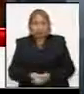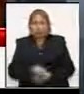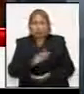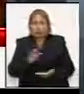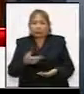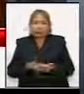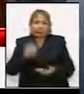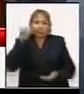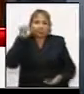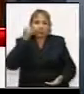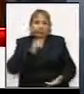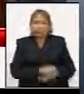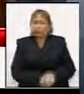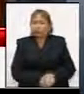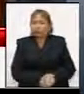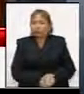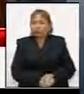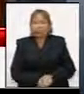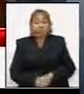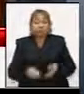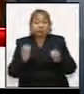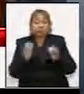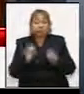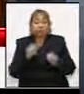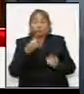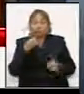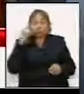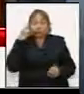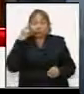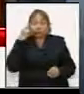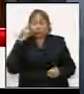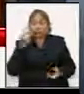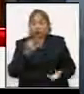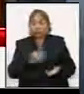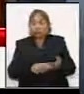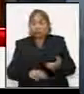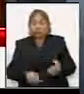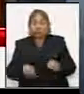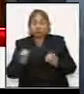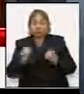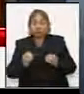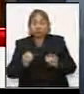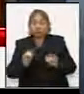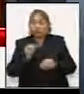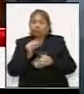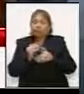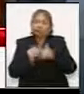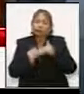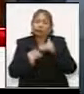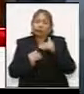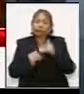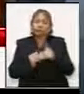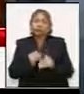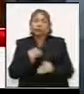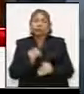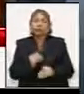derechos. Pondero por eso que vaya progresivamente el proyecto de